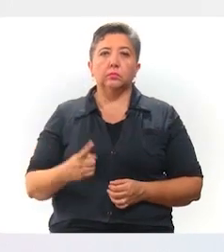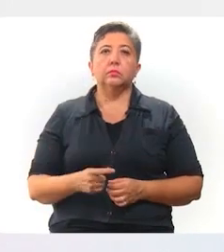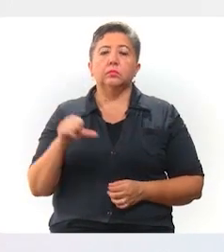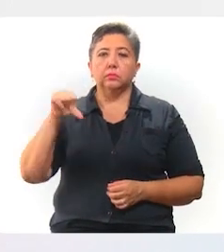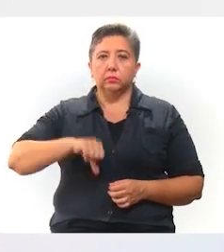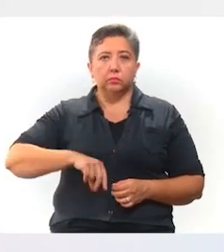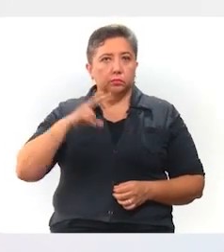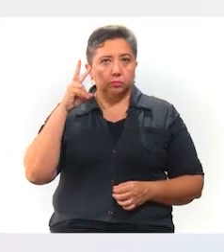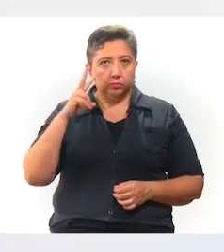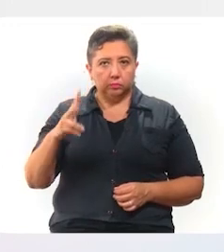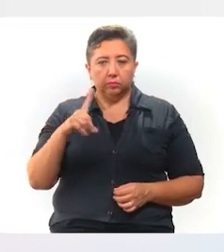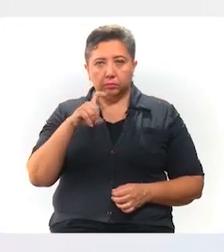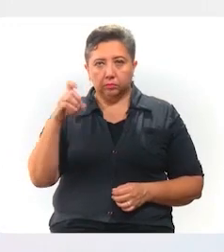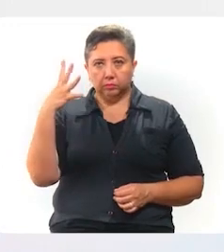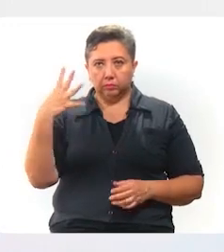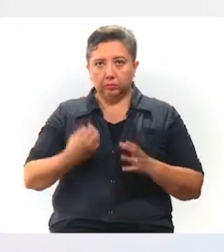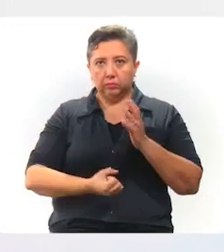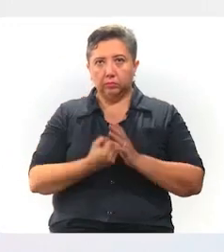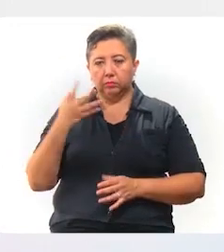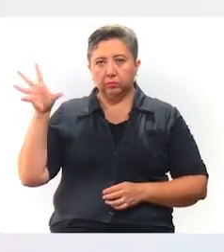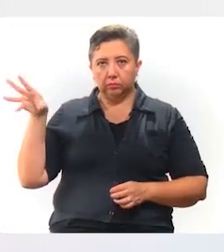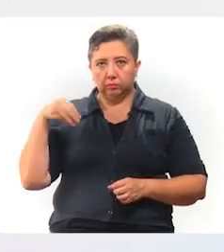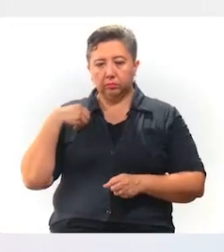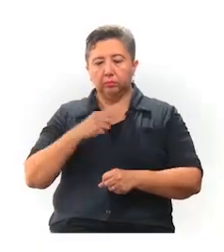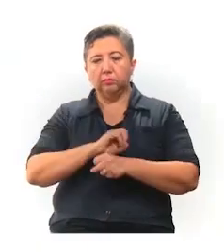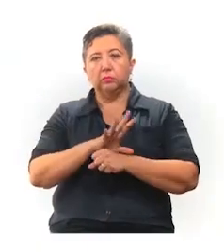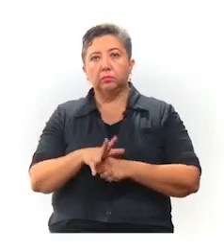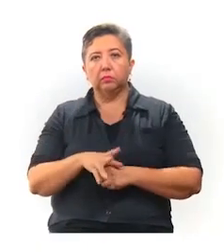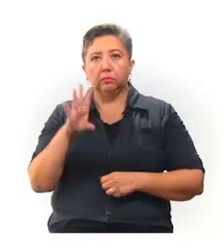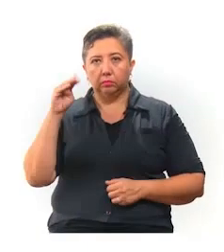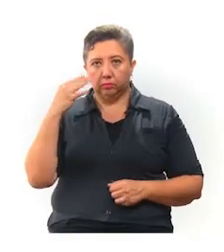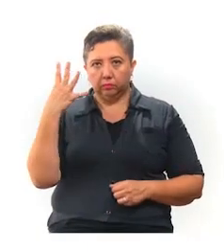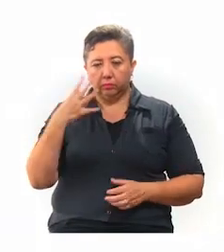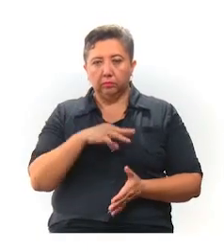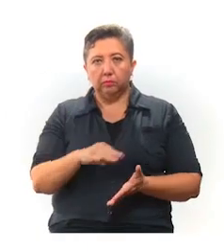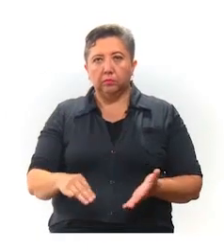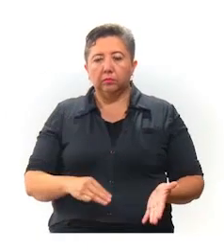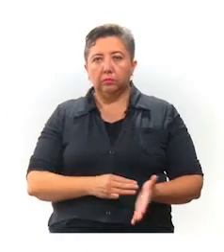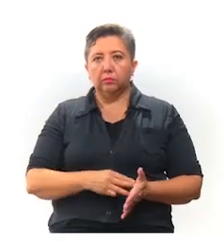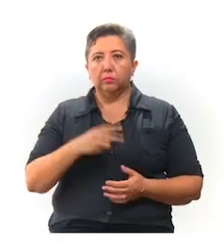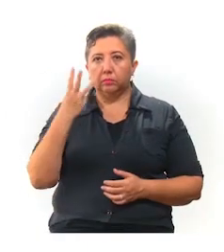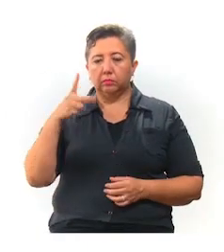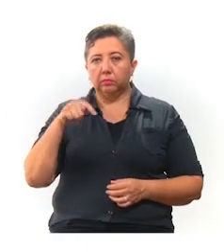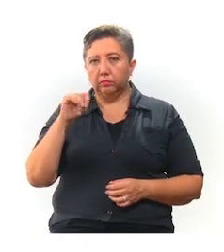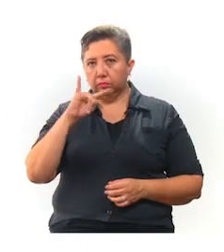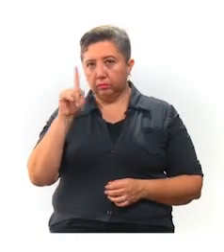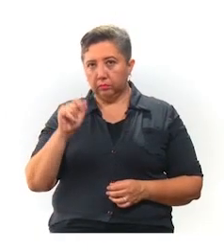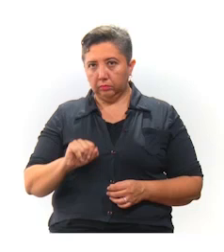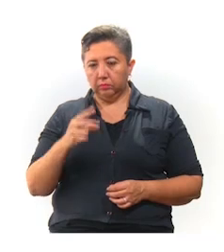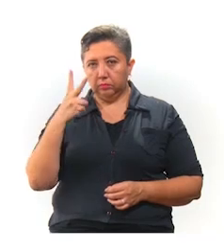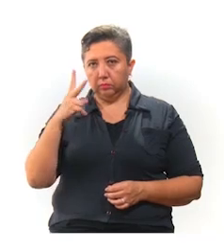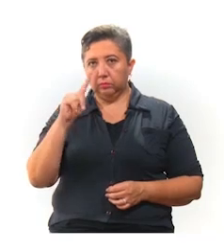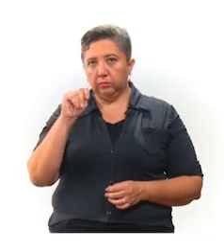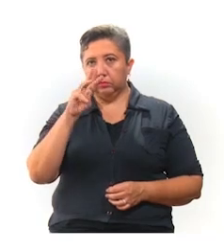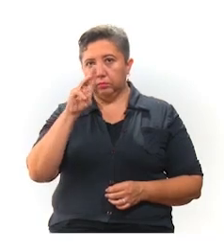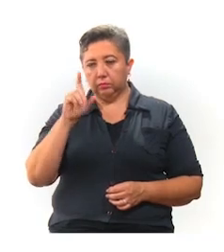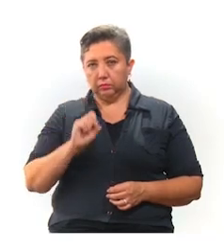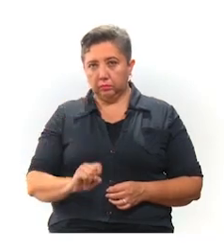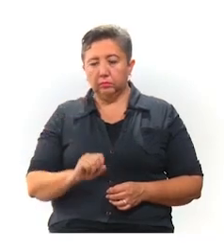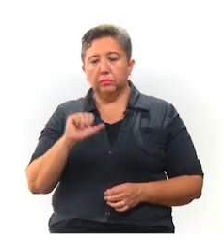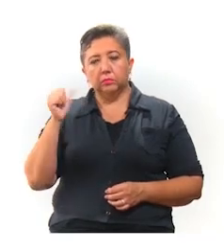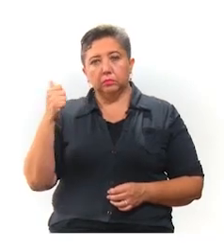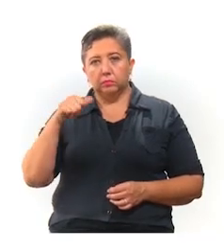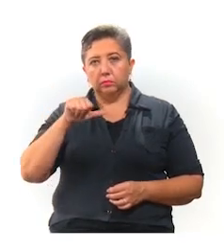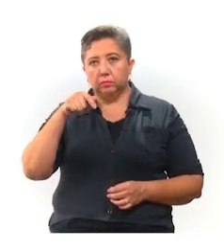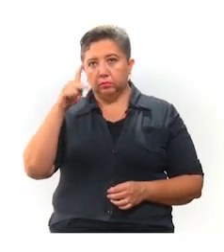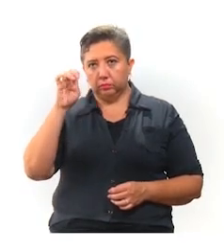Hoy se detectaron 104 nuevos contagios de coronavirus, 94 en Mérida, 3 en Tizimín, 2 en Temozón, 1 en